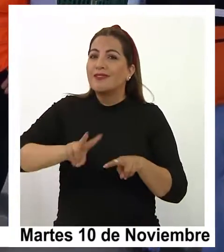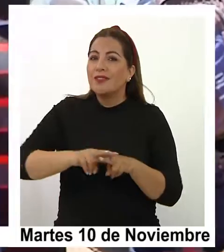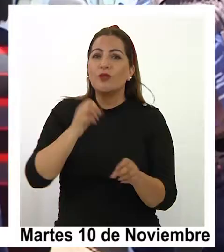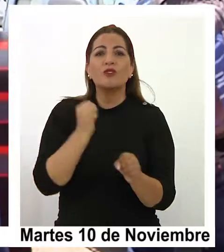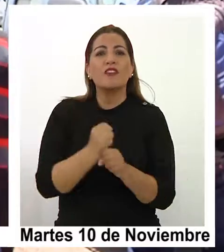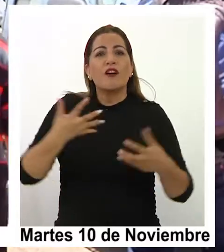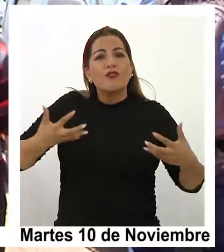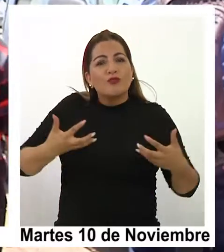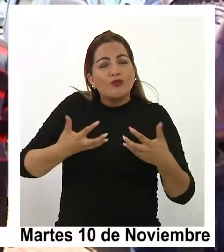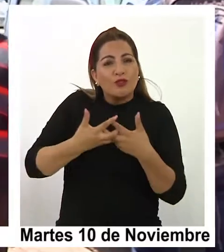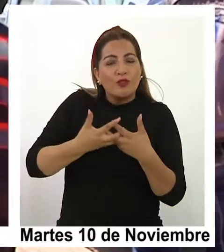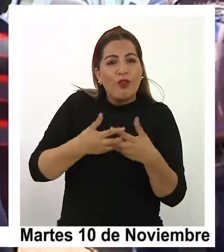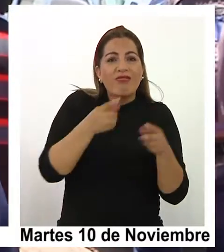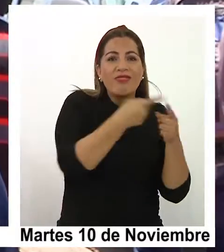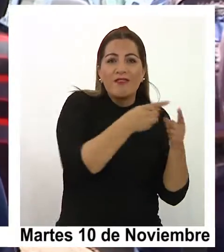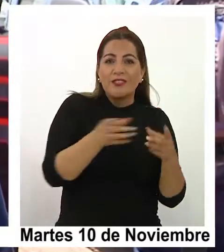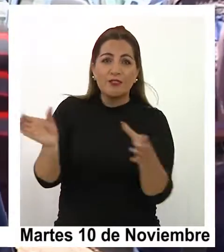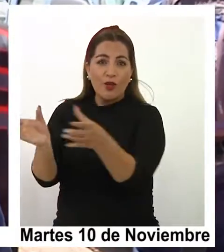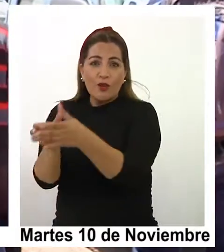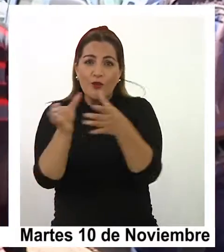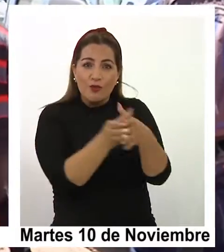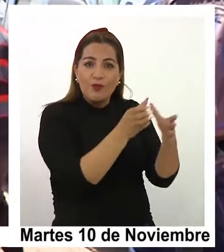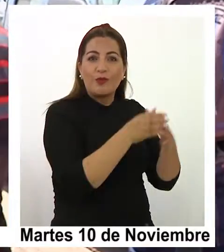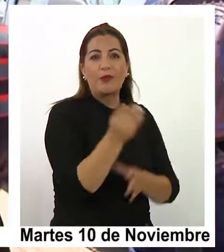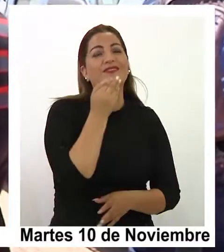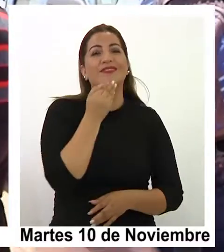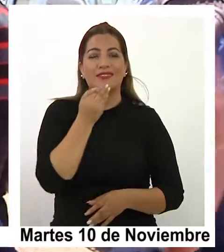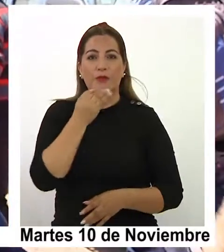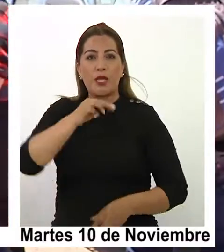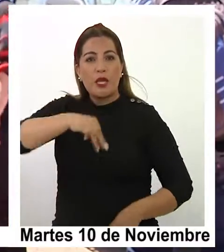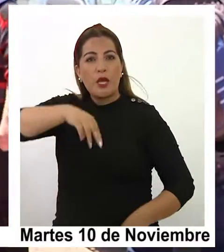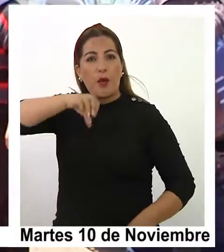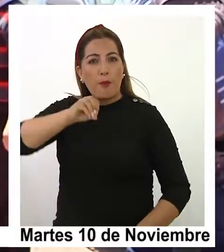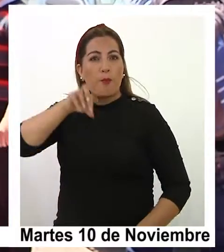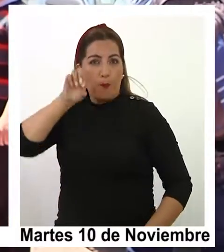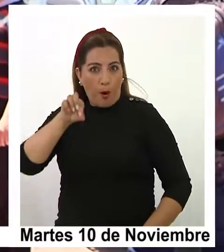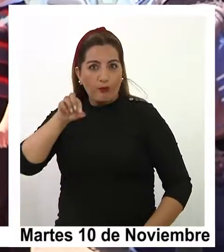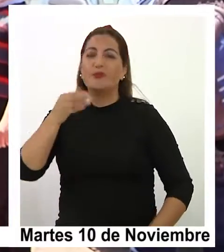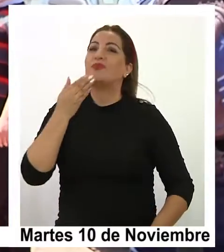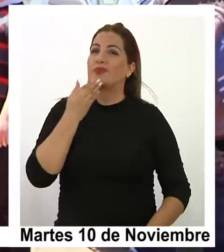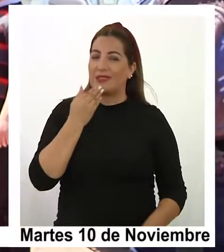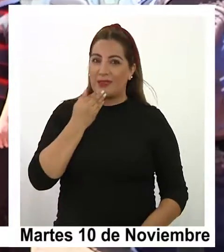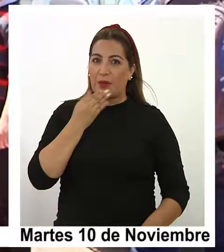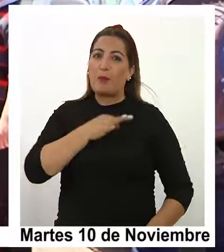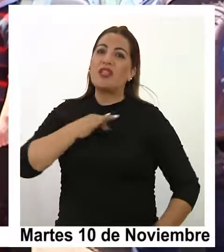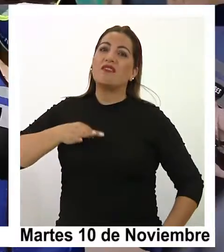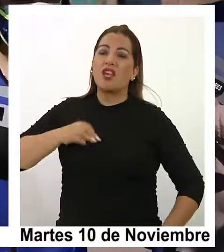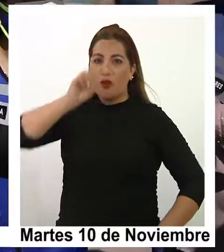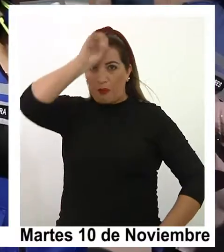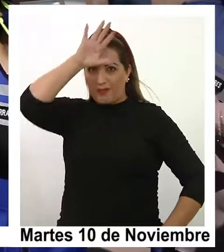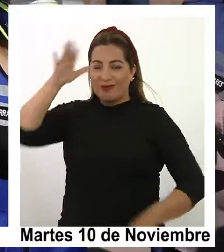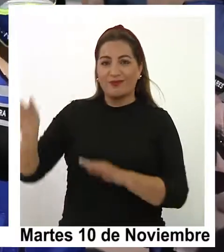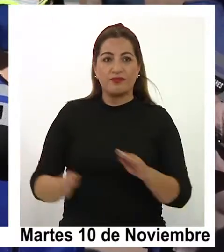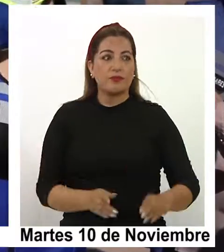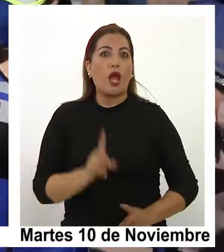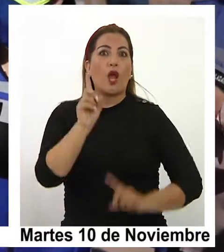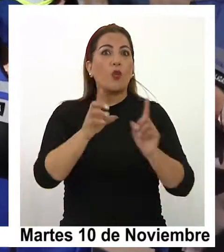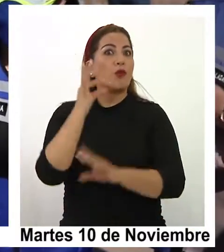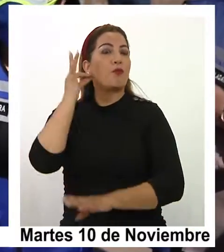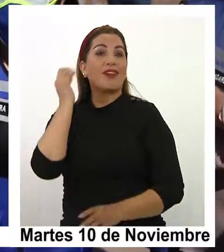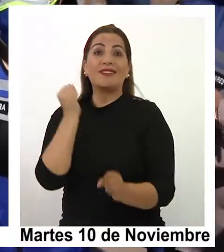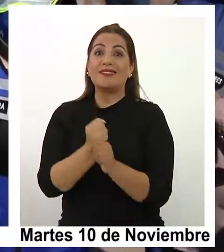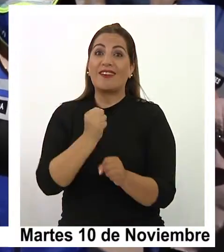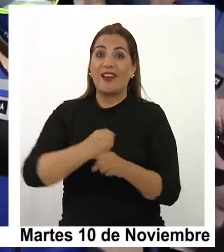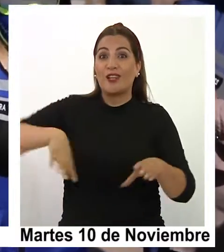trabajo articulado con los gremios y en este caso con el MOB también lo estamos haciendo con el Ministerio de la Minería. Entre las mujeres que